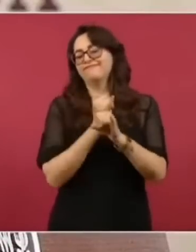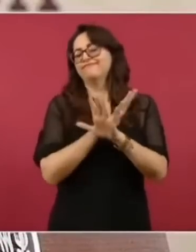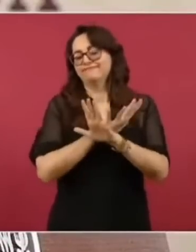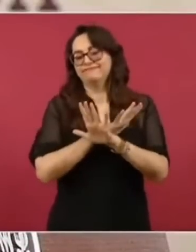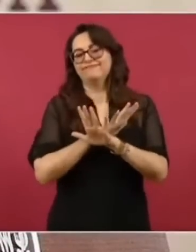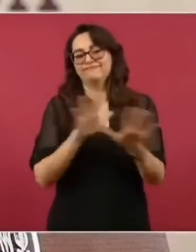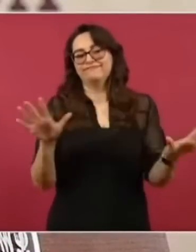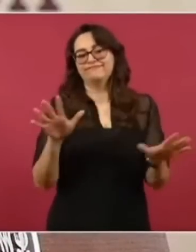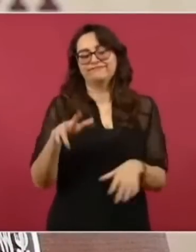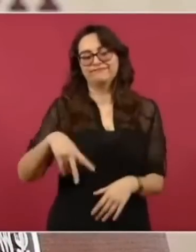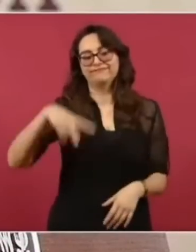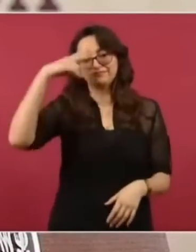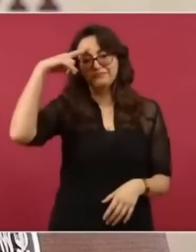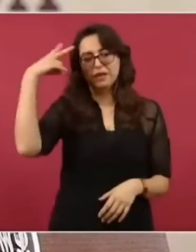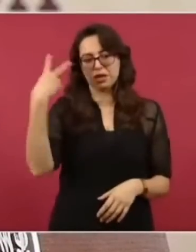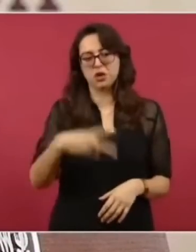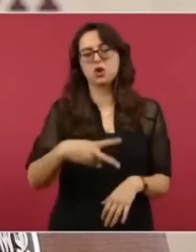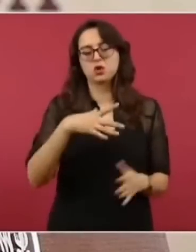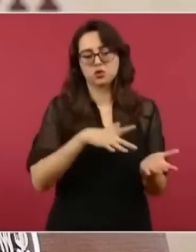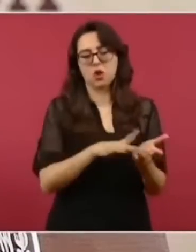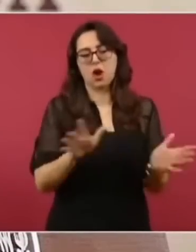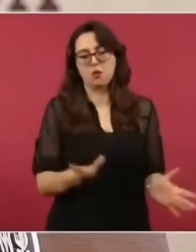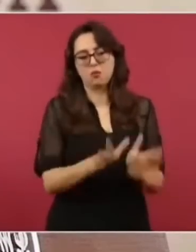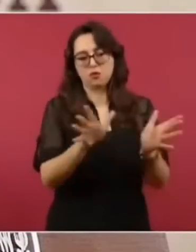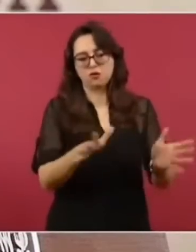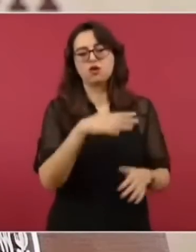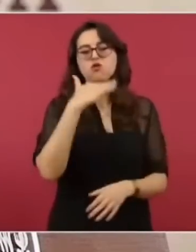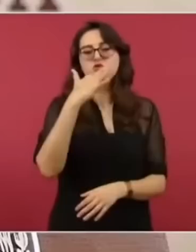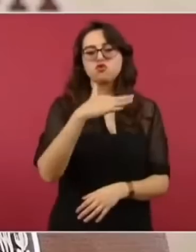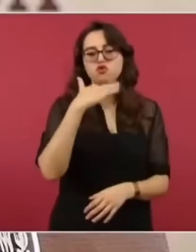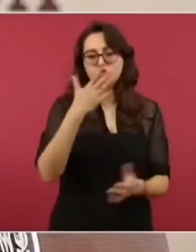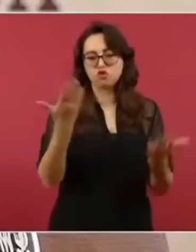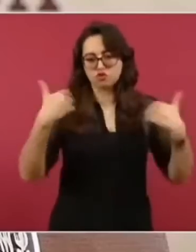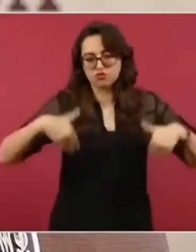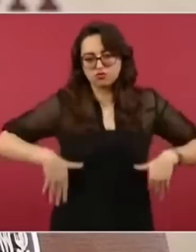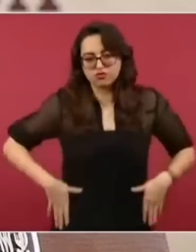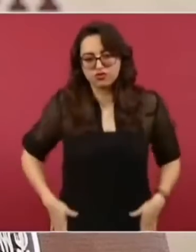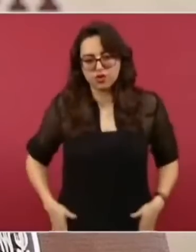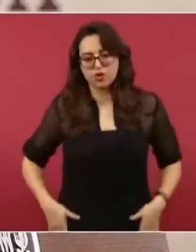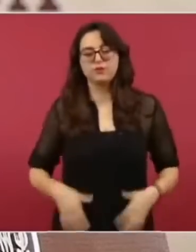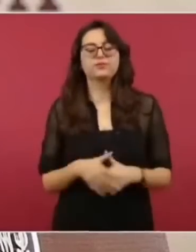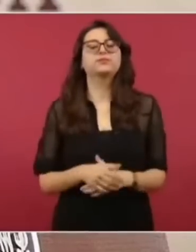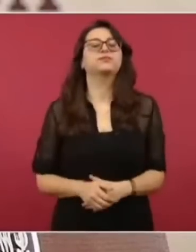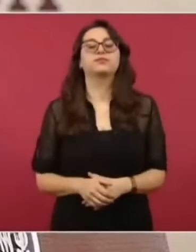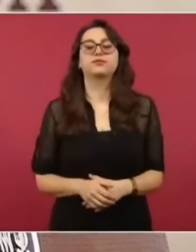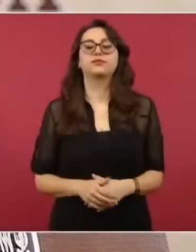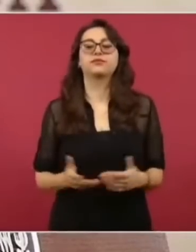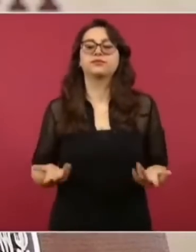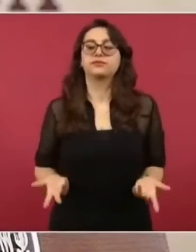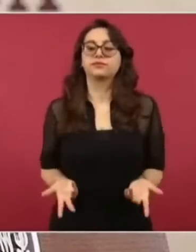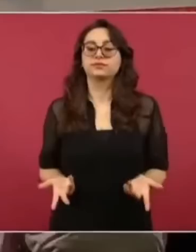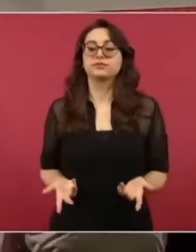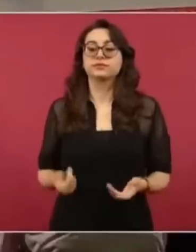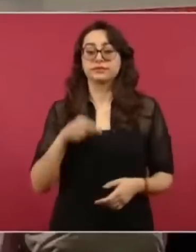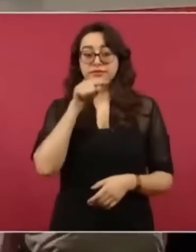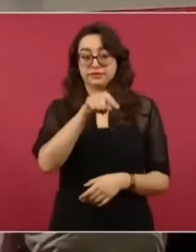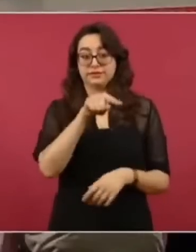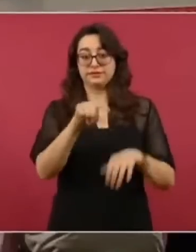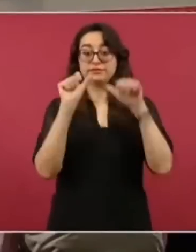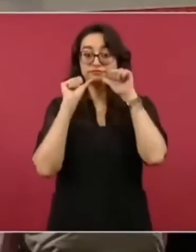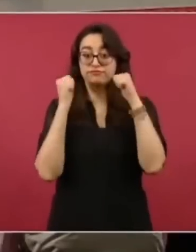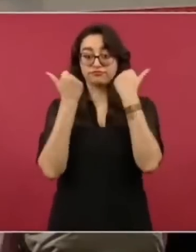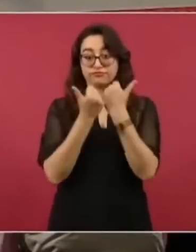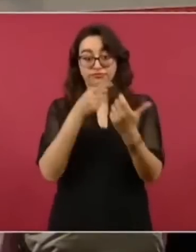de Mexicanos a favor de la corrupción. Y bueno, hablando de la transparencia, no transparencia de Mexicanos a favor de